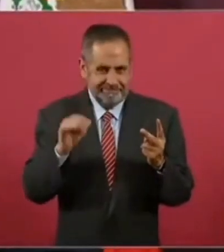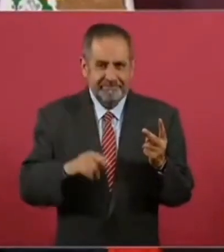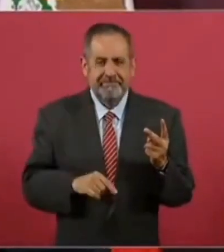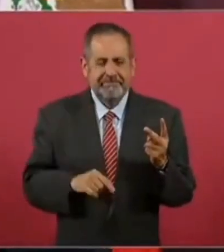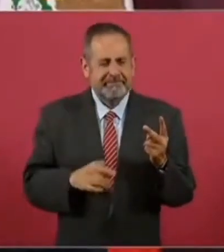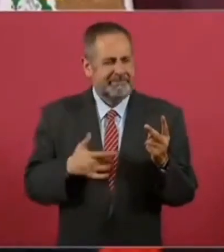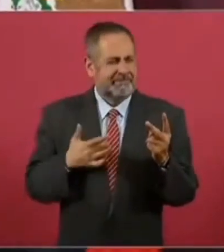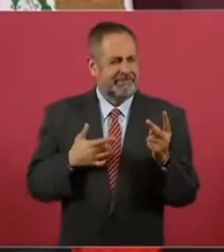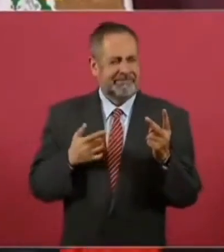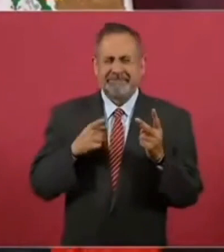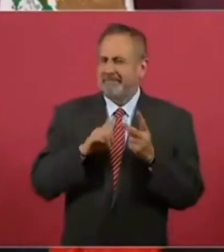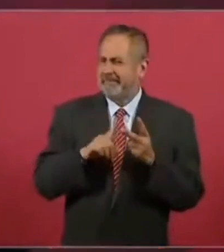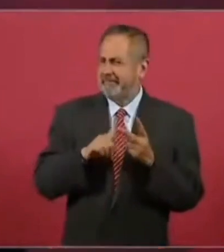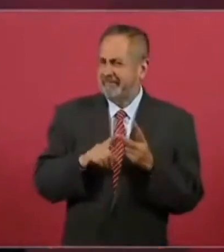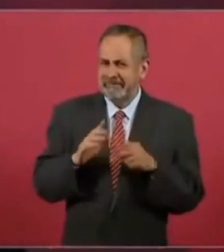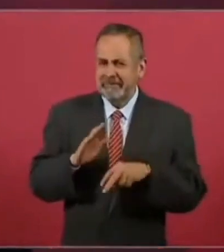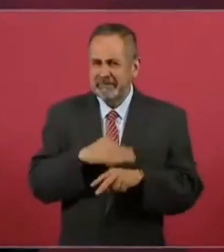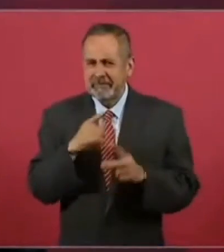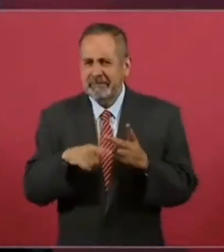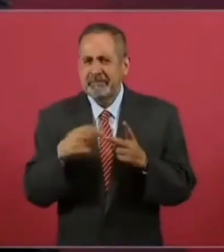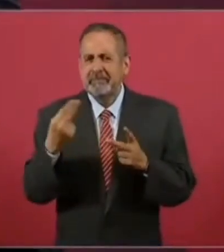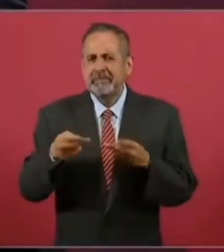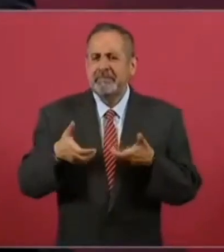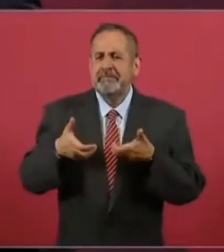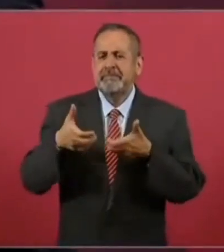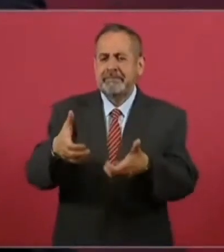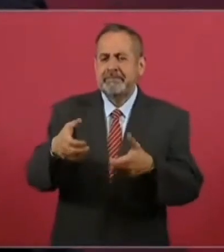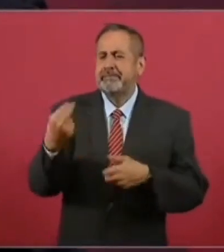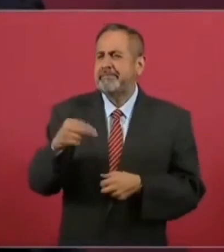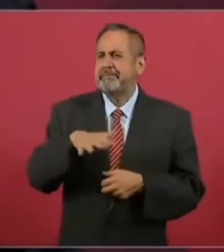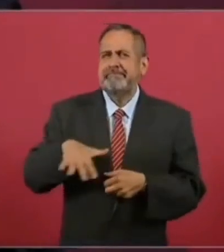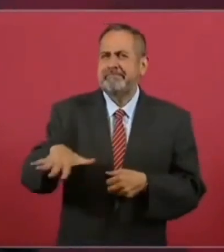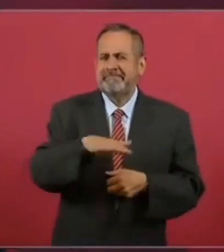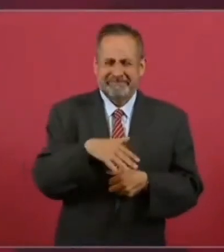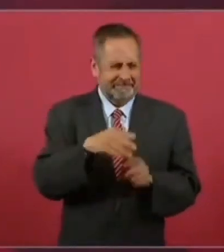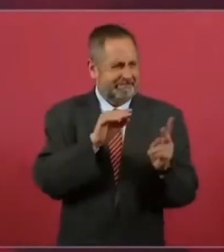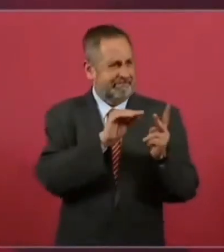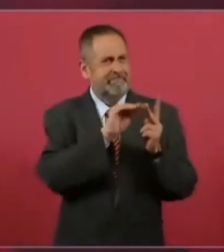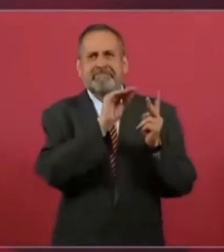debe preguntarse, ¿y por qué se llama así la calle?